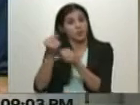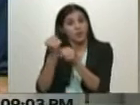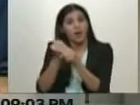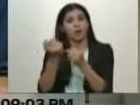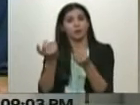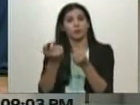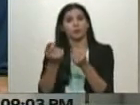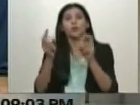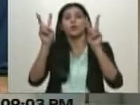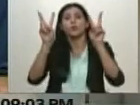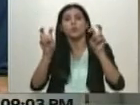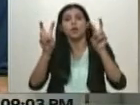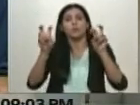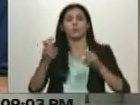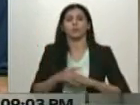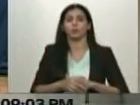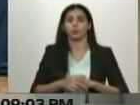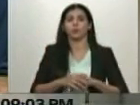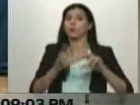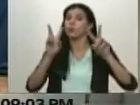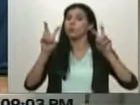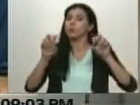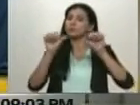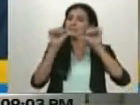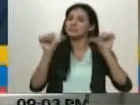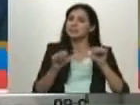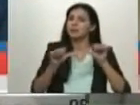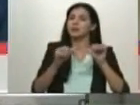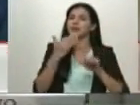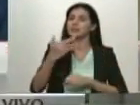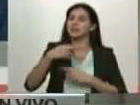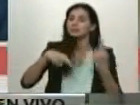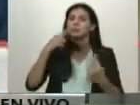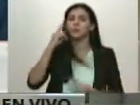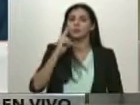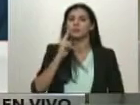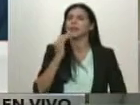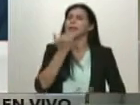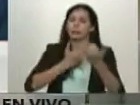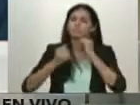que es el mundo nuevo, que ha surgido de la Revolución Bolivariana. ¿Errores se han